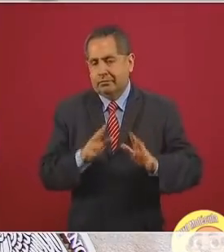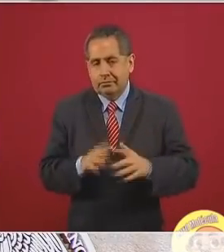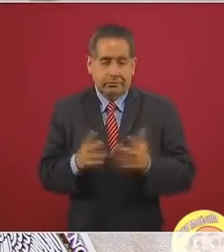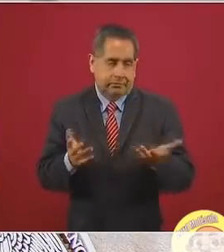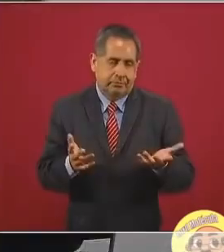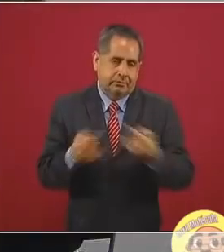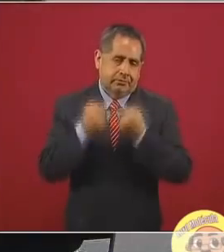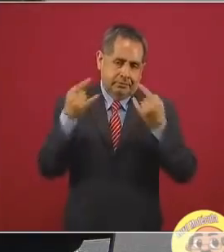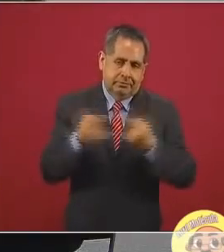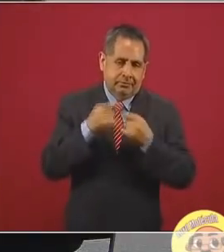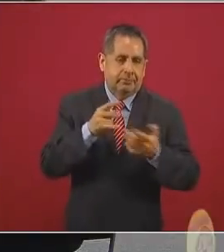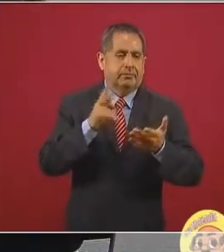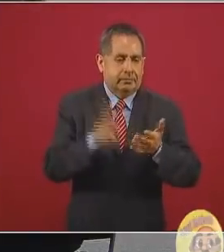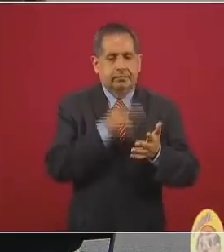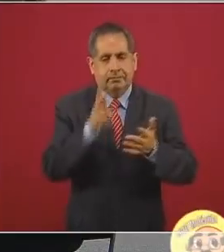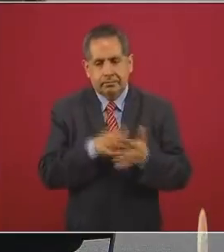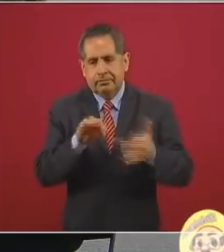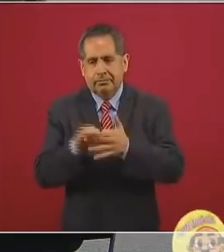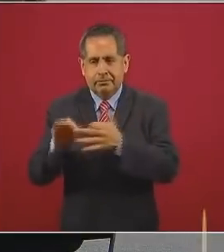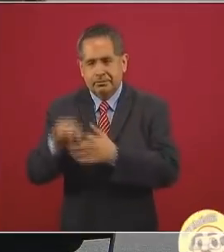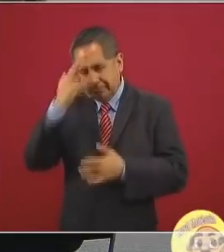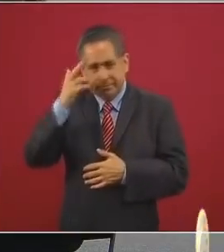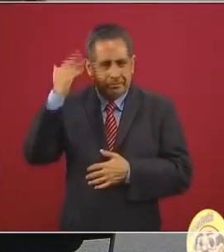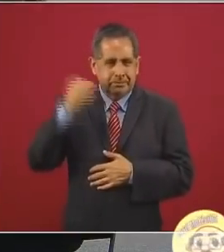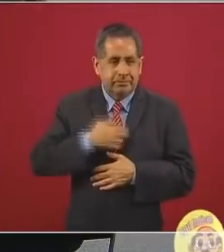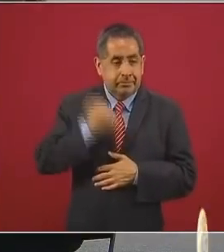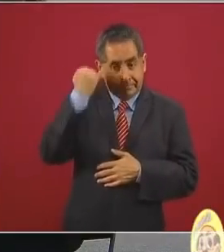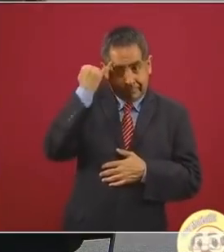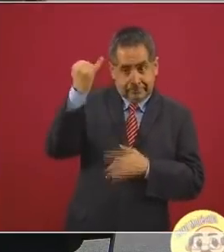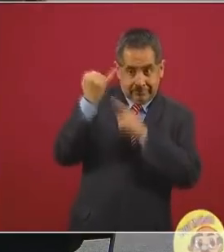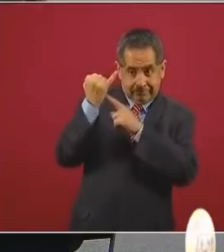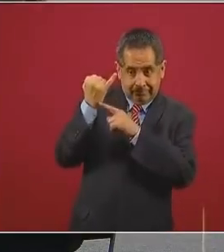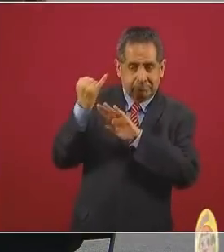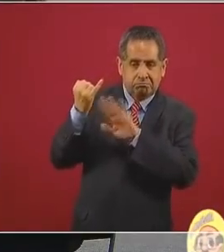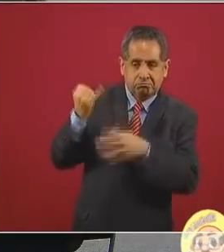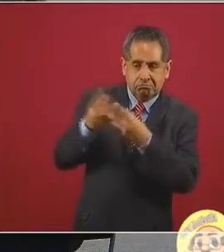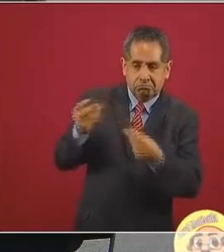Eso es lo que comentábamos, las ideas no mueren,